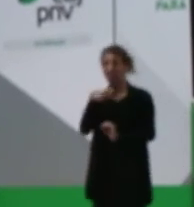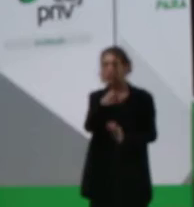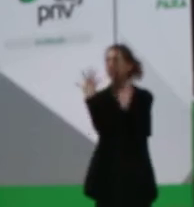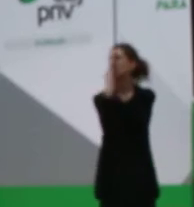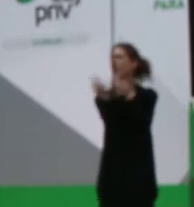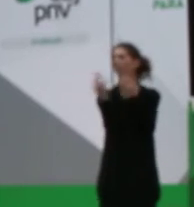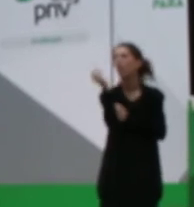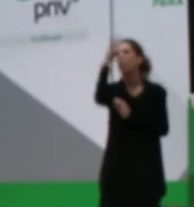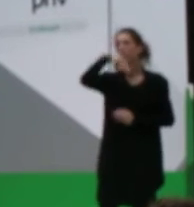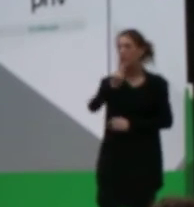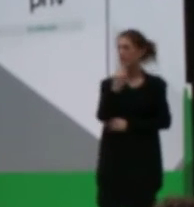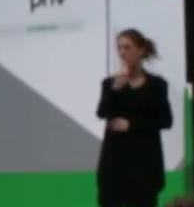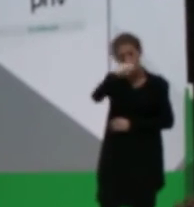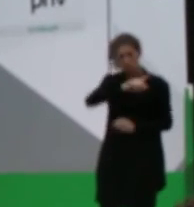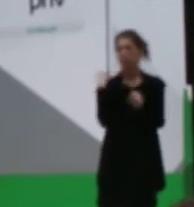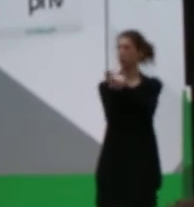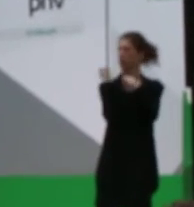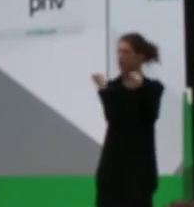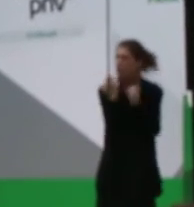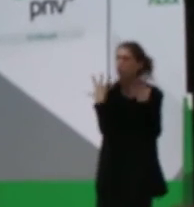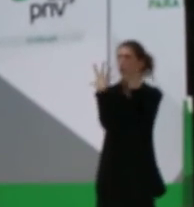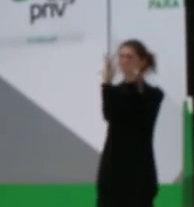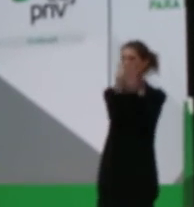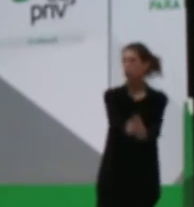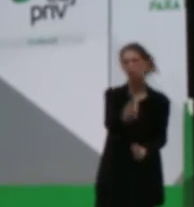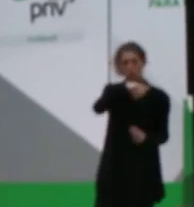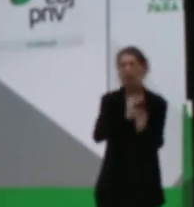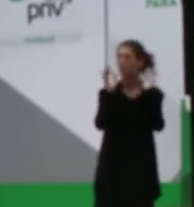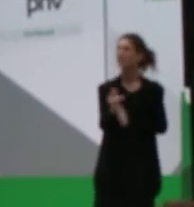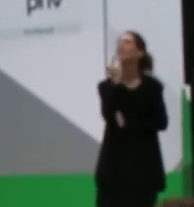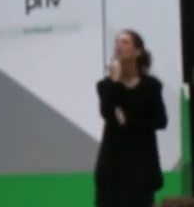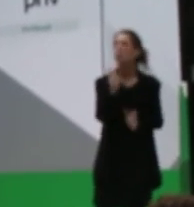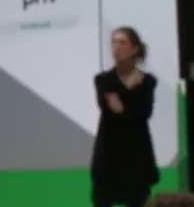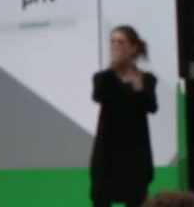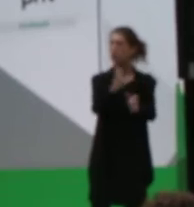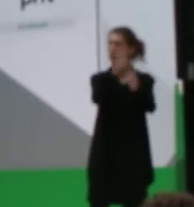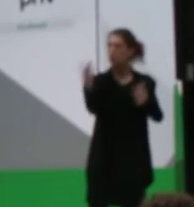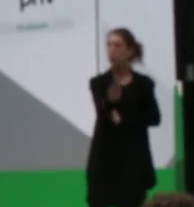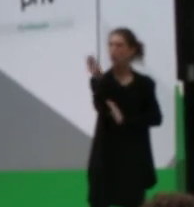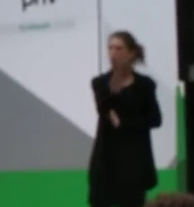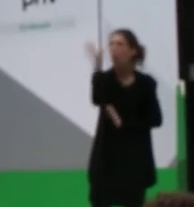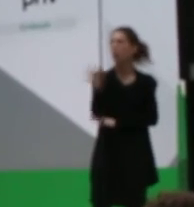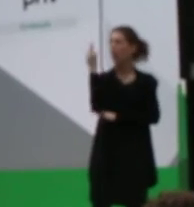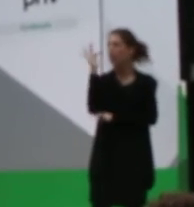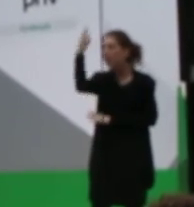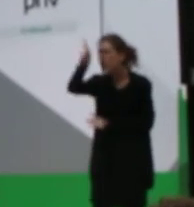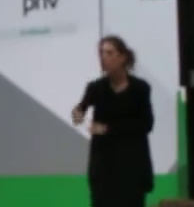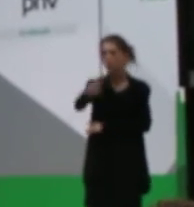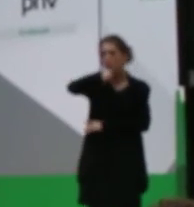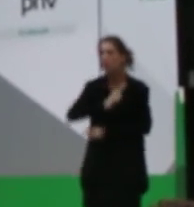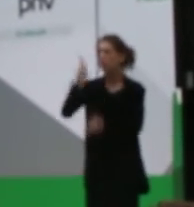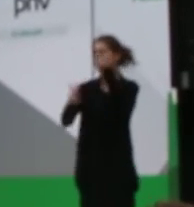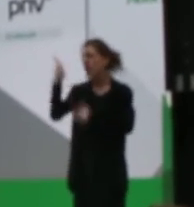Partido Nacionalista Vasco. Trabajando juntos vamos a hacer crecer Getxo, vamos a hacer crecer Vizcaya, vamos a hacer